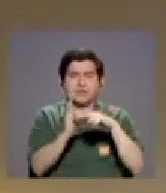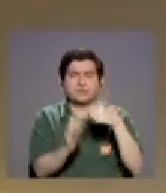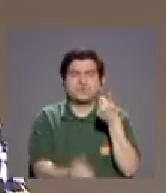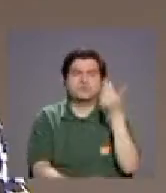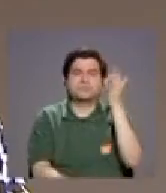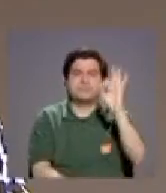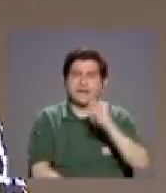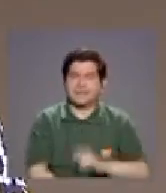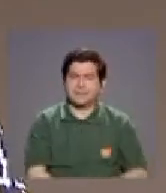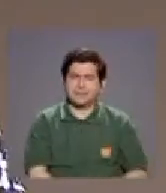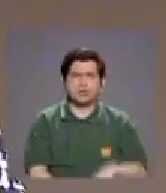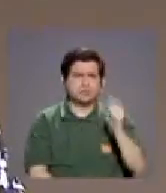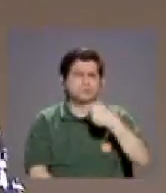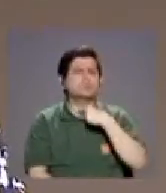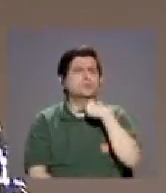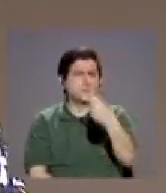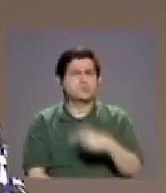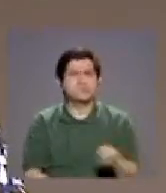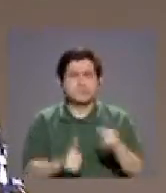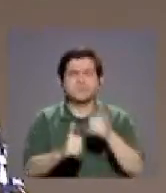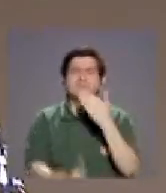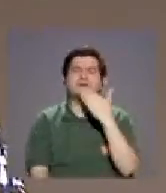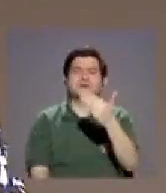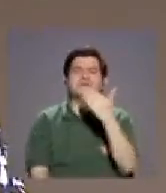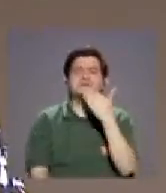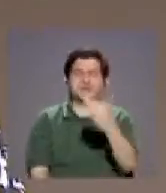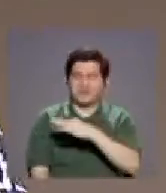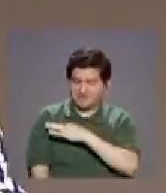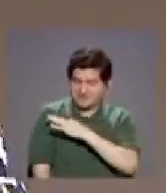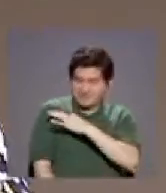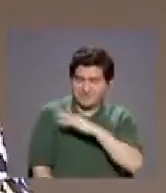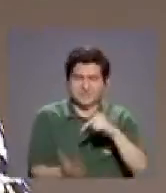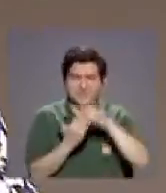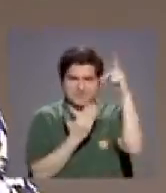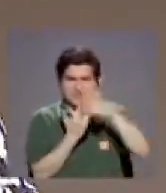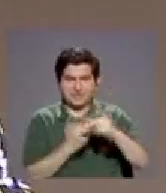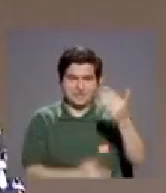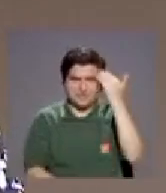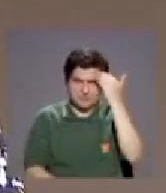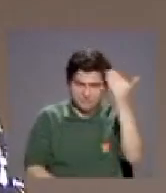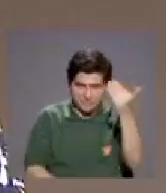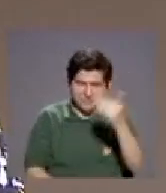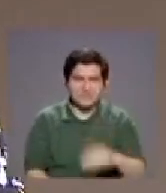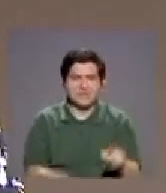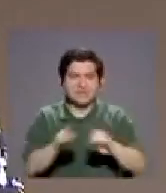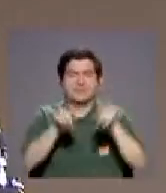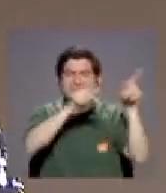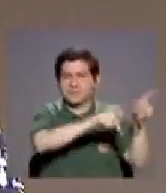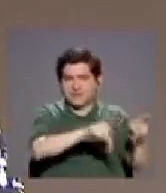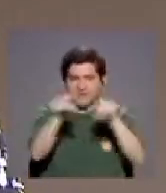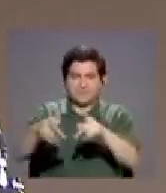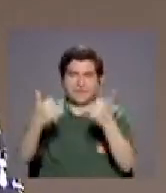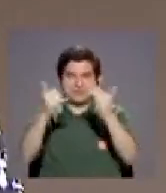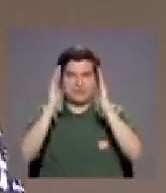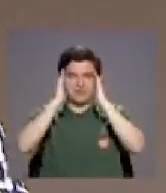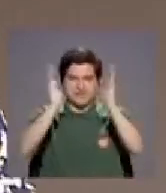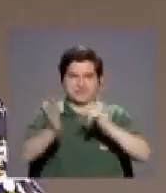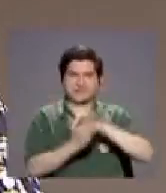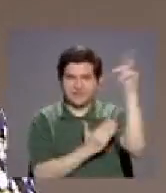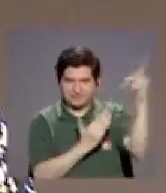2019. Claro, con todo gusto. Bueno, primero muchísimas gracias por invitarme al programa y un saludo cordial a las personas que nos están